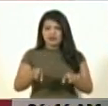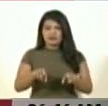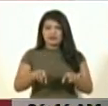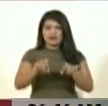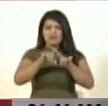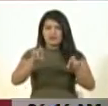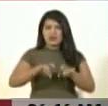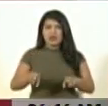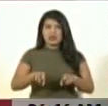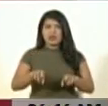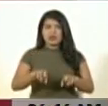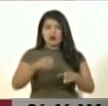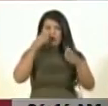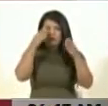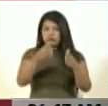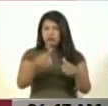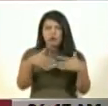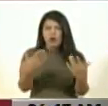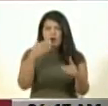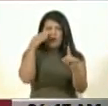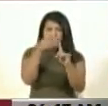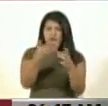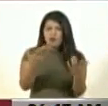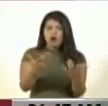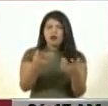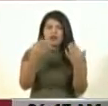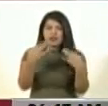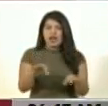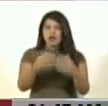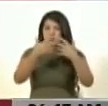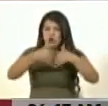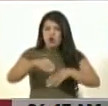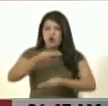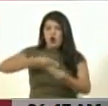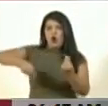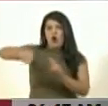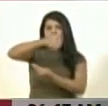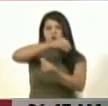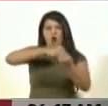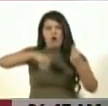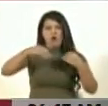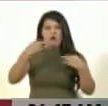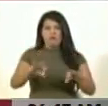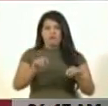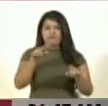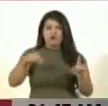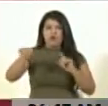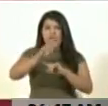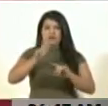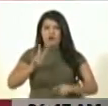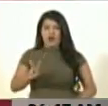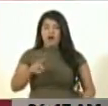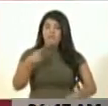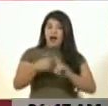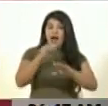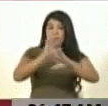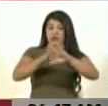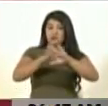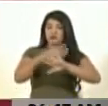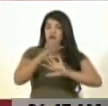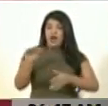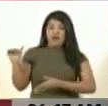de billetes destinada pues a normalizar. También es importante destacar que ya con esta